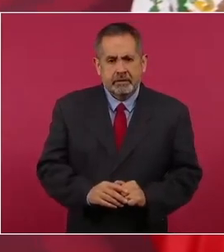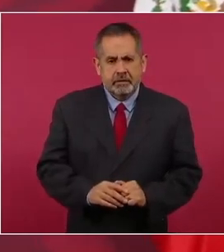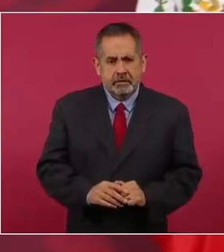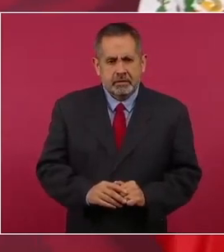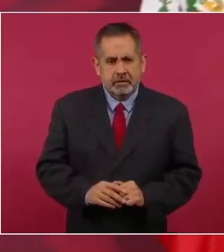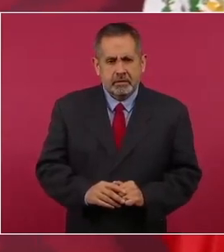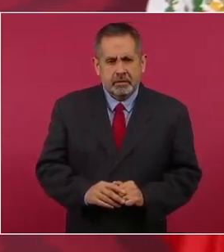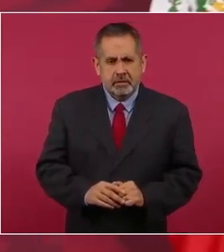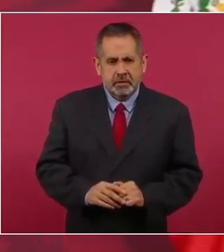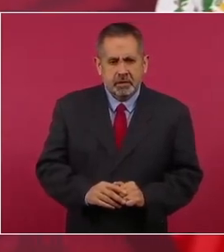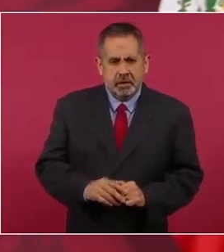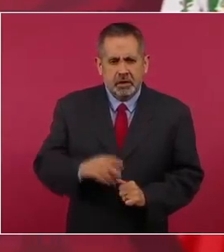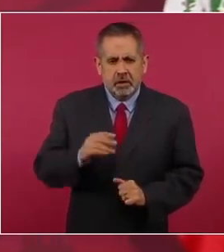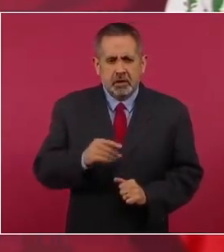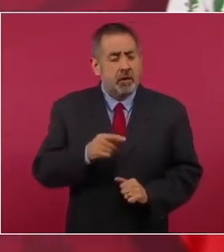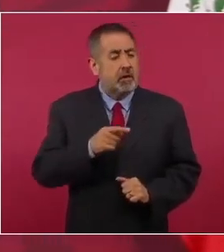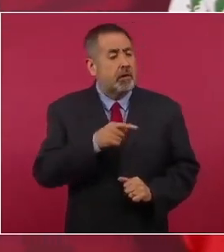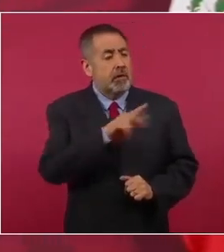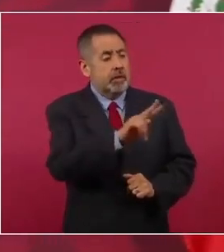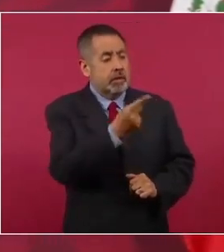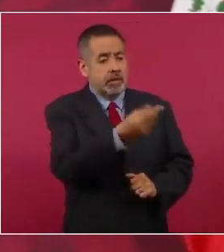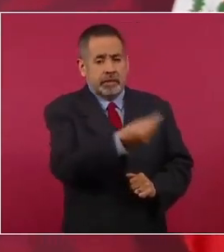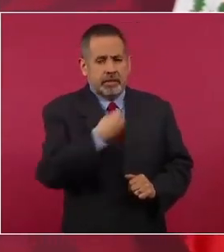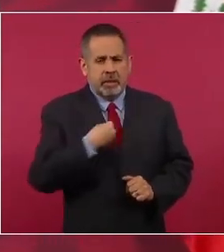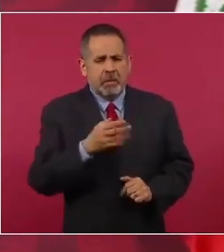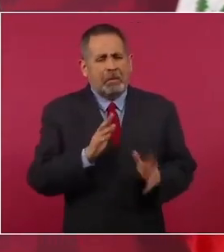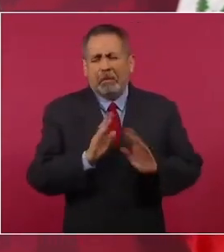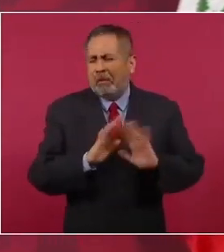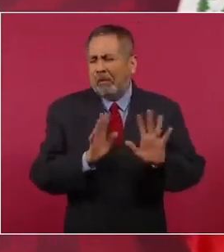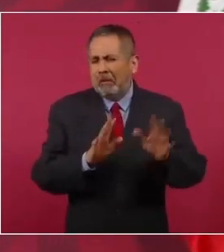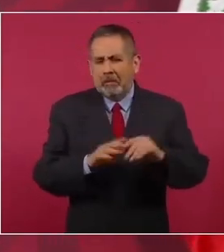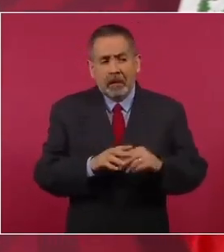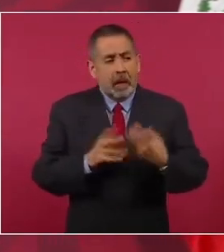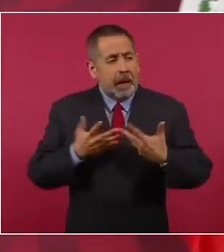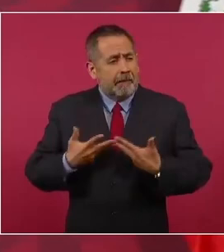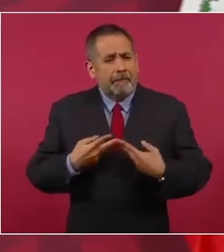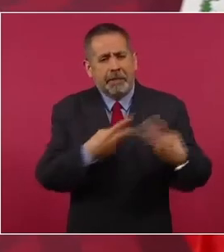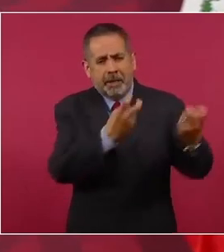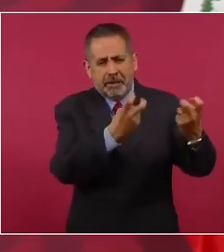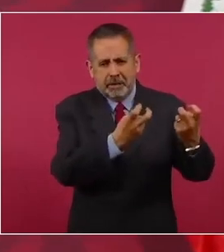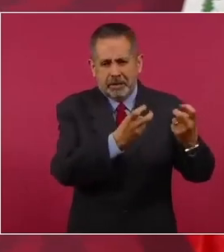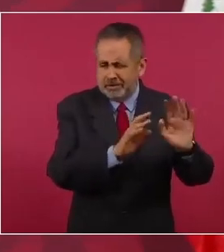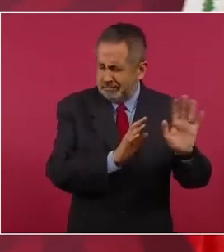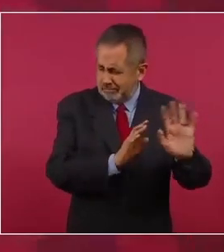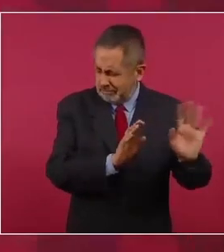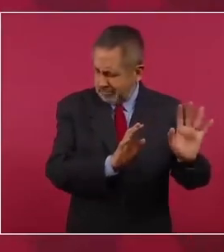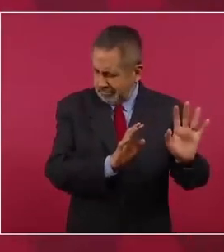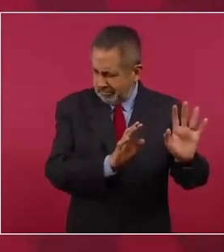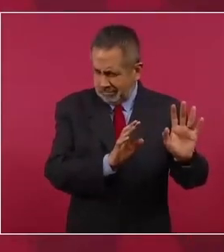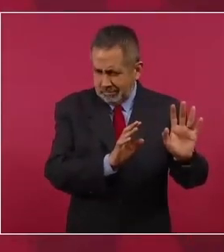No les vamos a pedir que nos devuelvan todo lo que se llevaron. Nada más